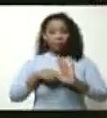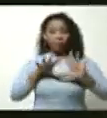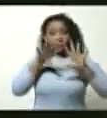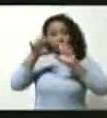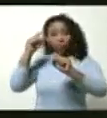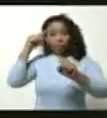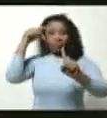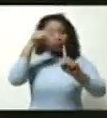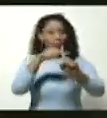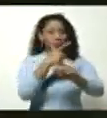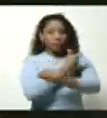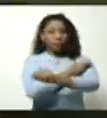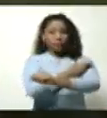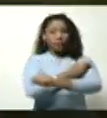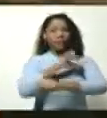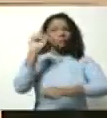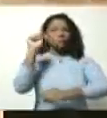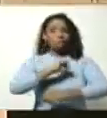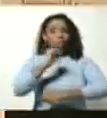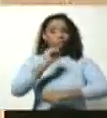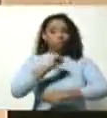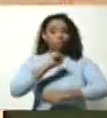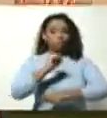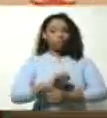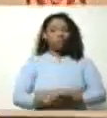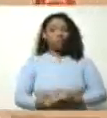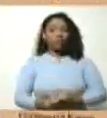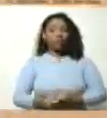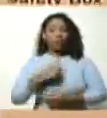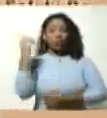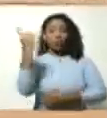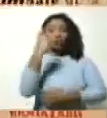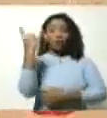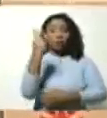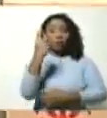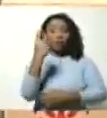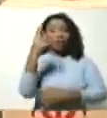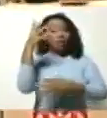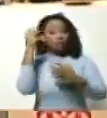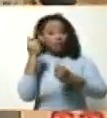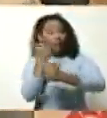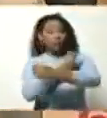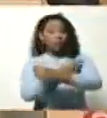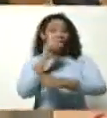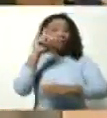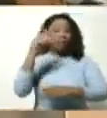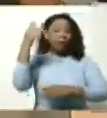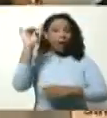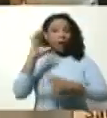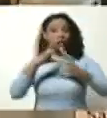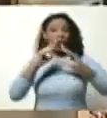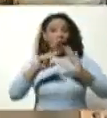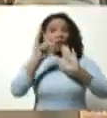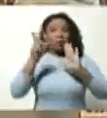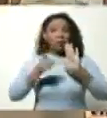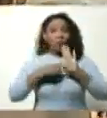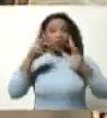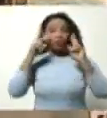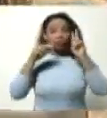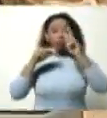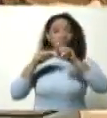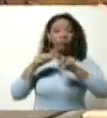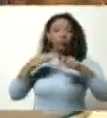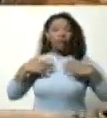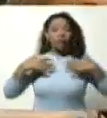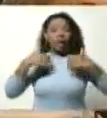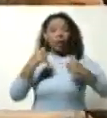de vacunación. Correcto. Visa. Salud a la escuela no solamente comprende la vacunación, comprende también, Visa, todo lo que es salud visual,